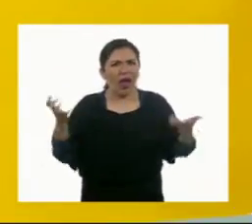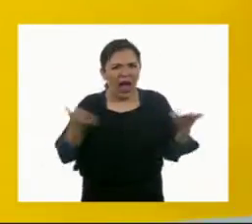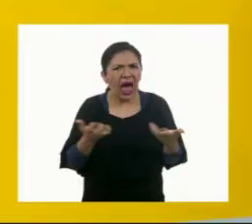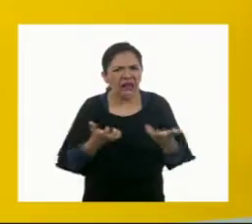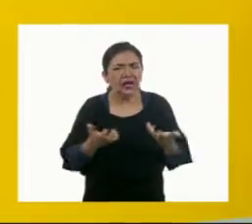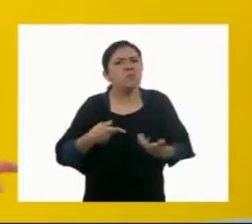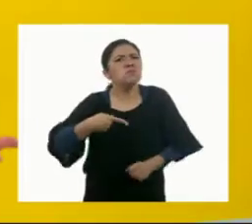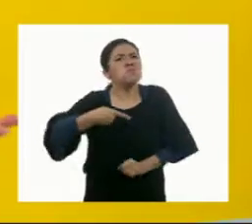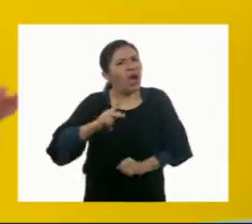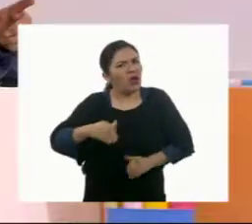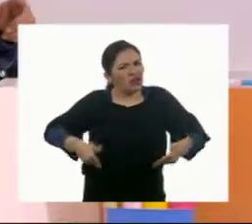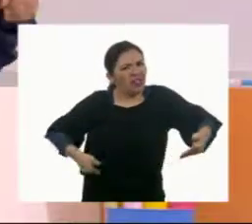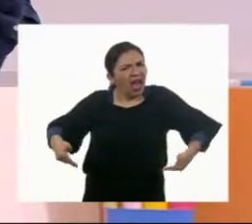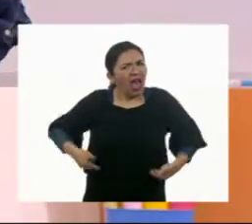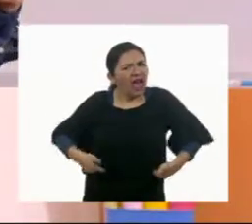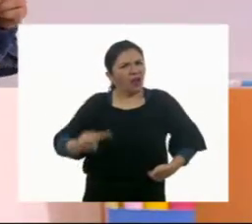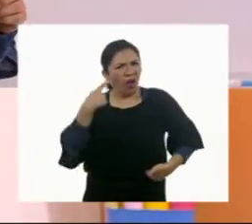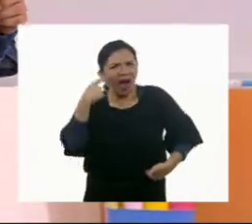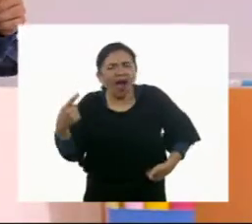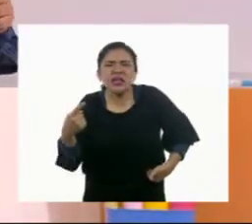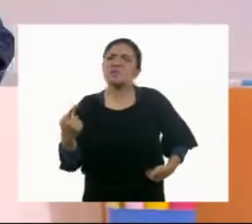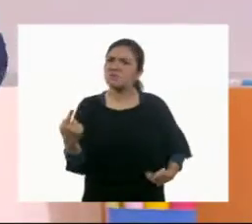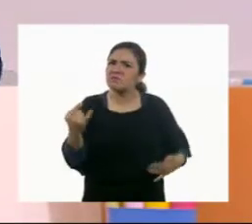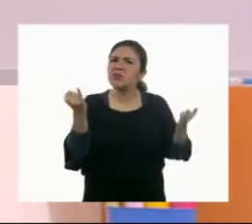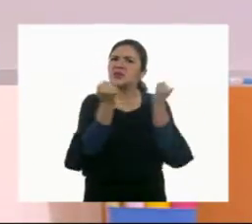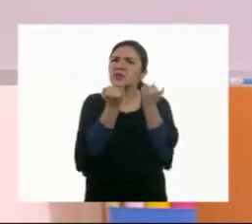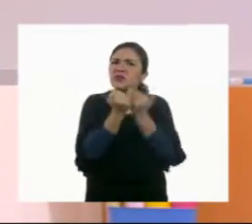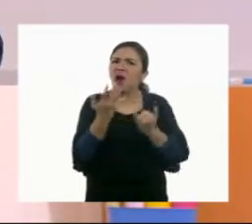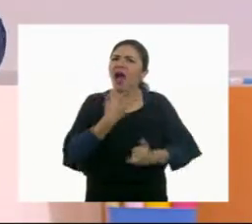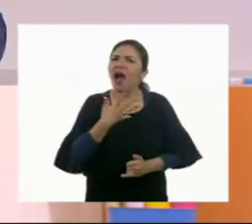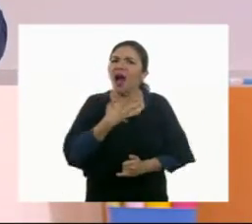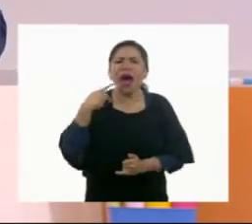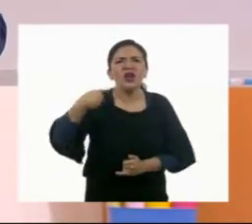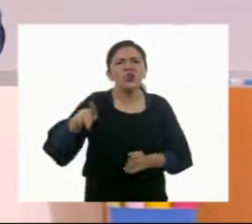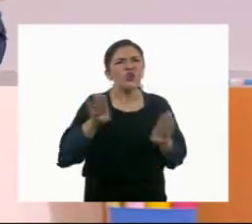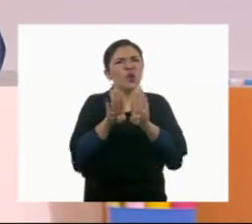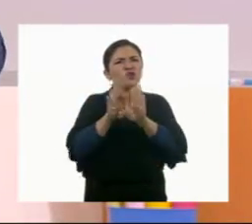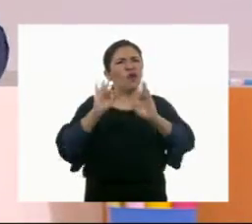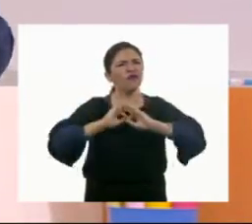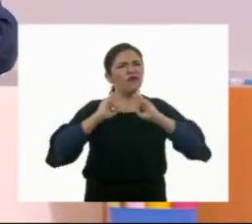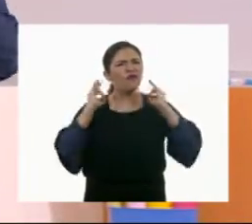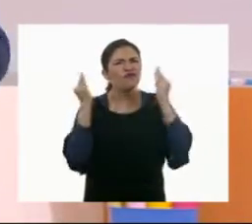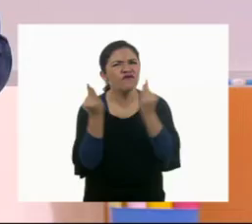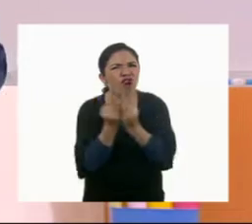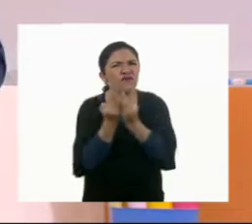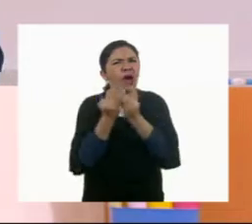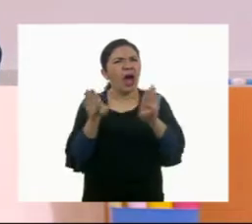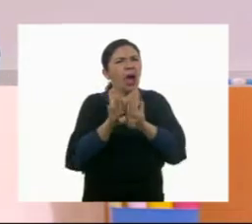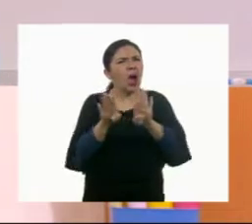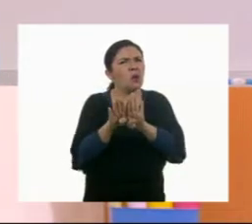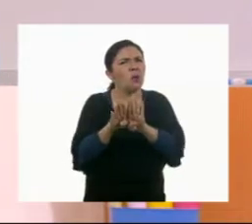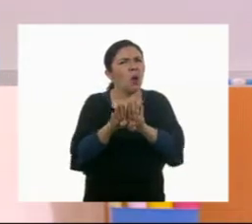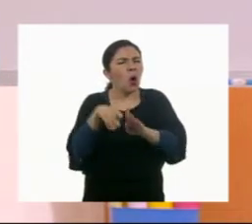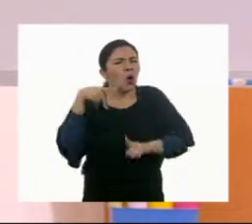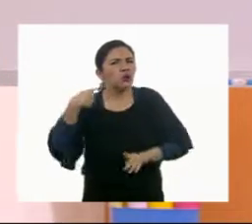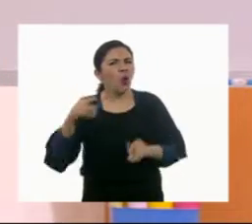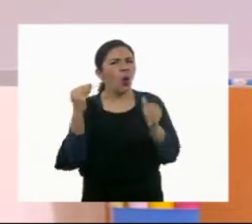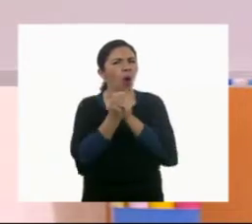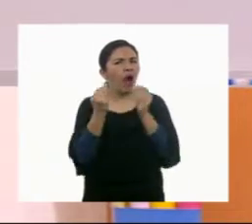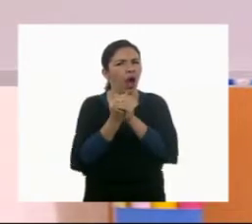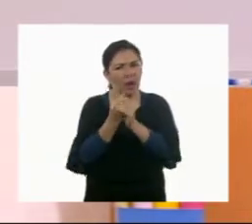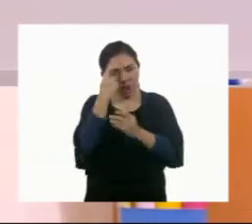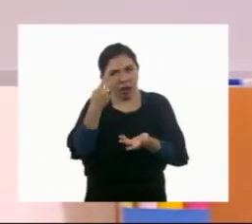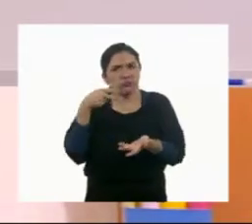sonidos, resulta que en el teatro también había una forma de un tipo de presentaciones que también